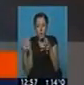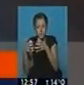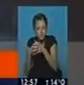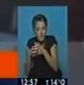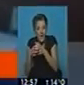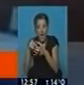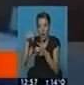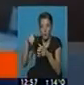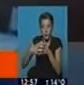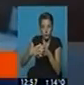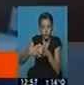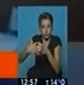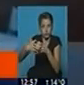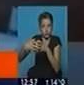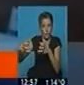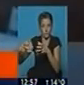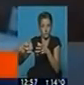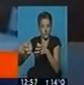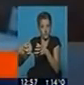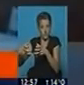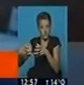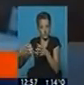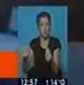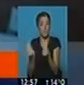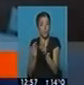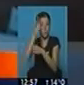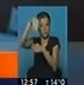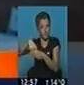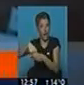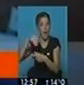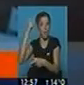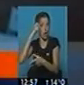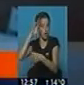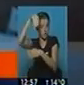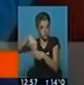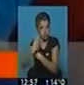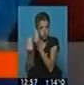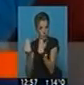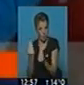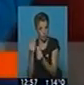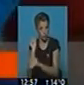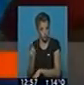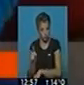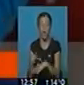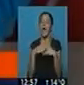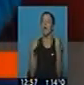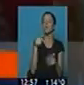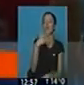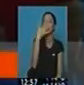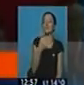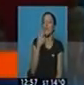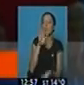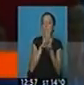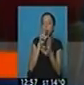una mayoría muy significativa, mayoría calificada en la Asamblea. Entonces, este decreto lo que busca es resolver esto que ustedes planteaban antes, que